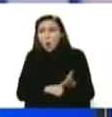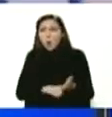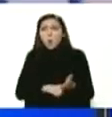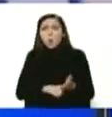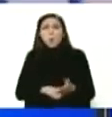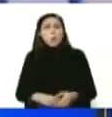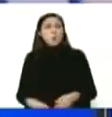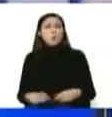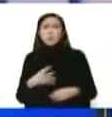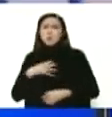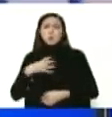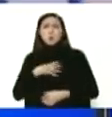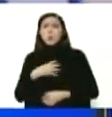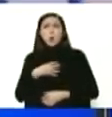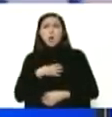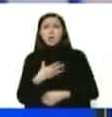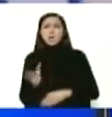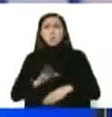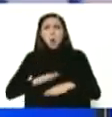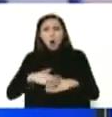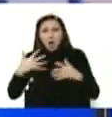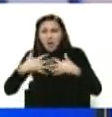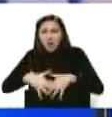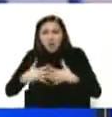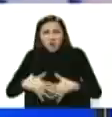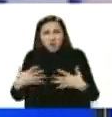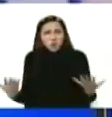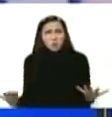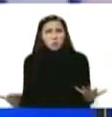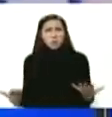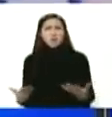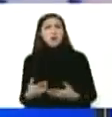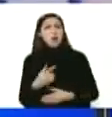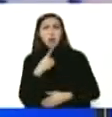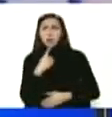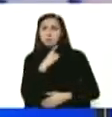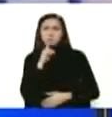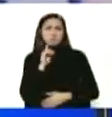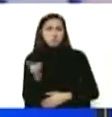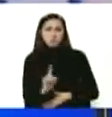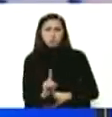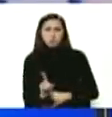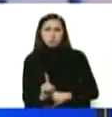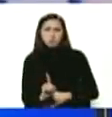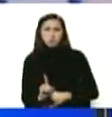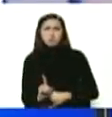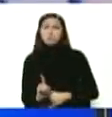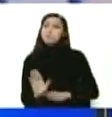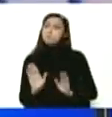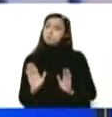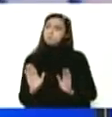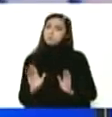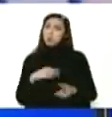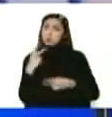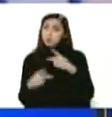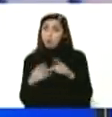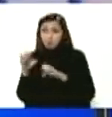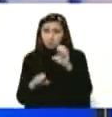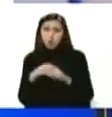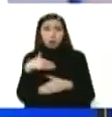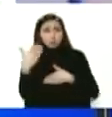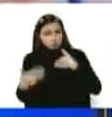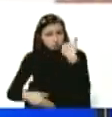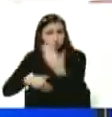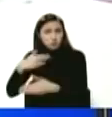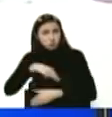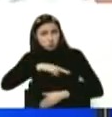inaguantable. Una empresa mediana, no voy a decir el nombre ahorita aquí, porque está el proceso de diagnóstico y